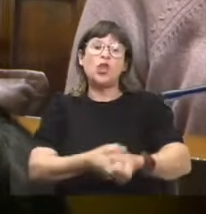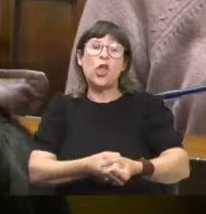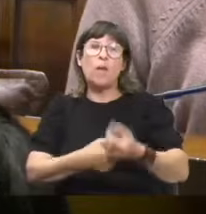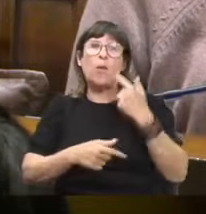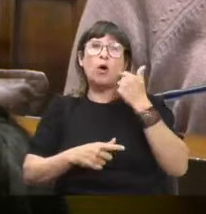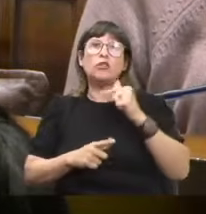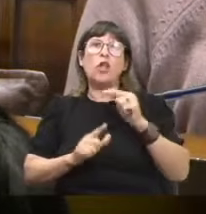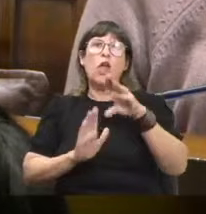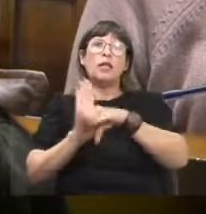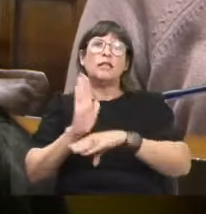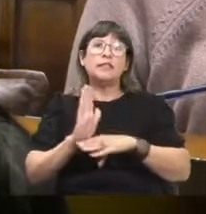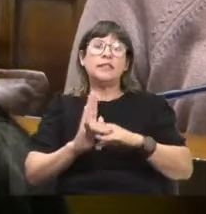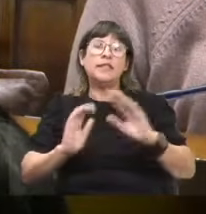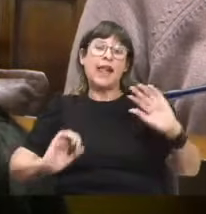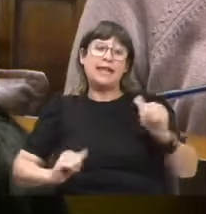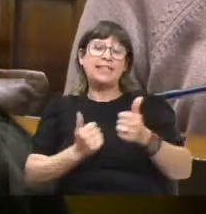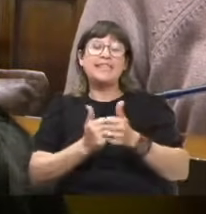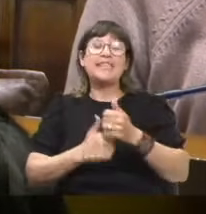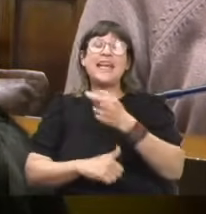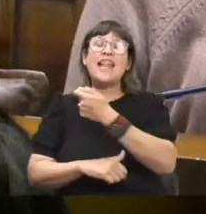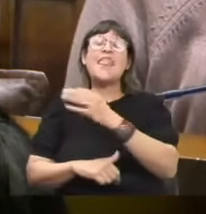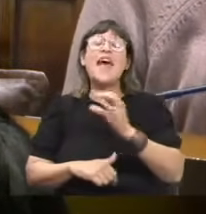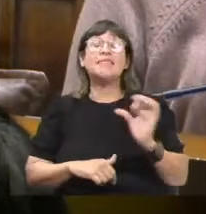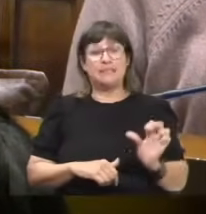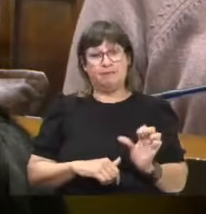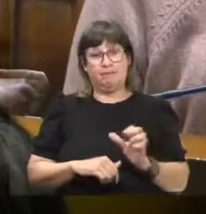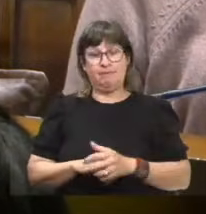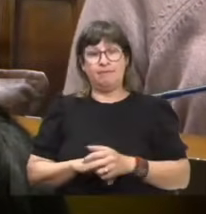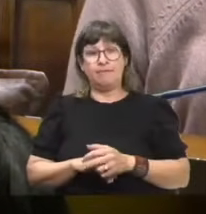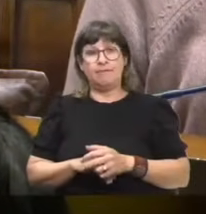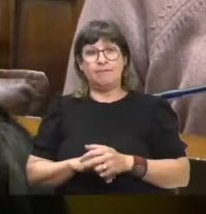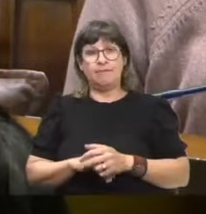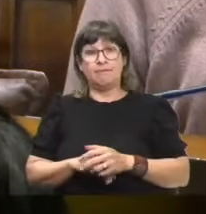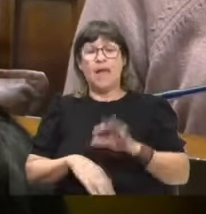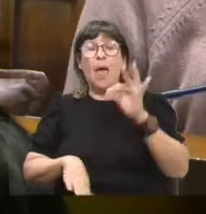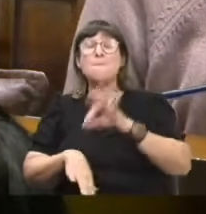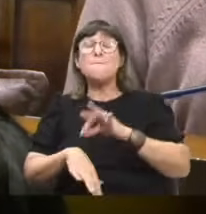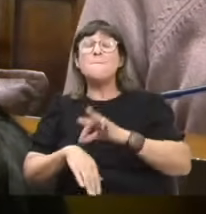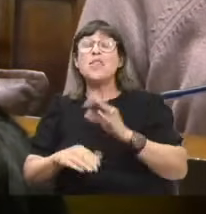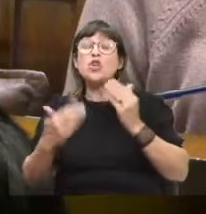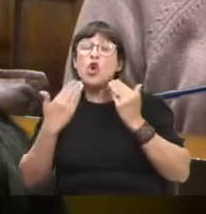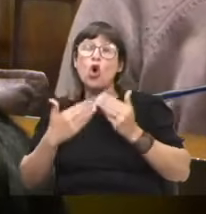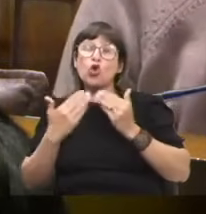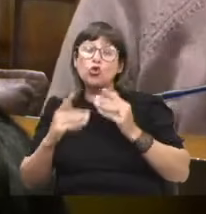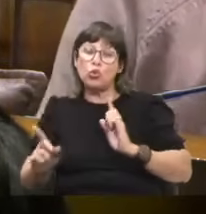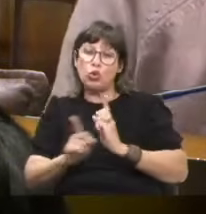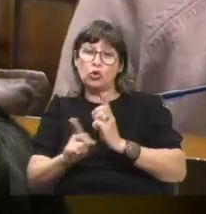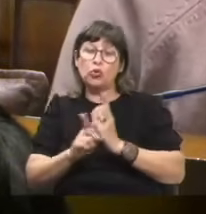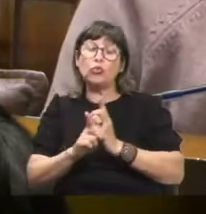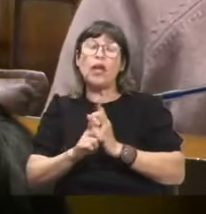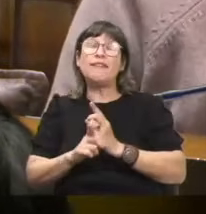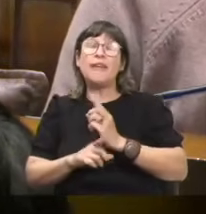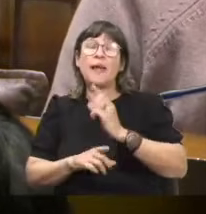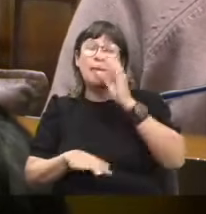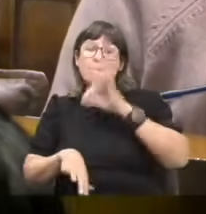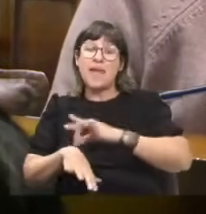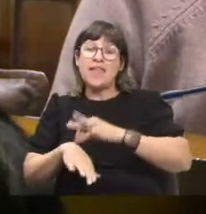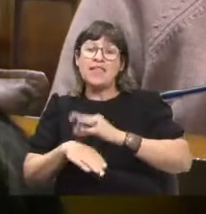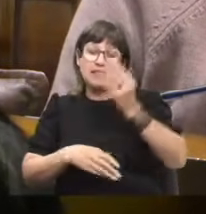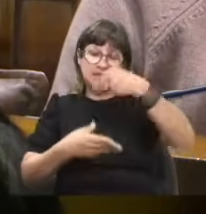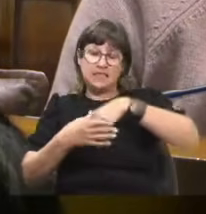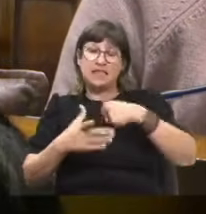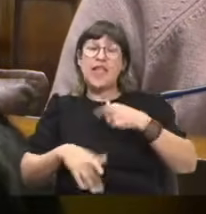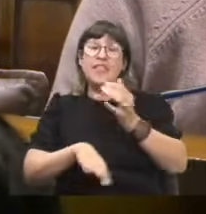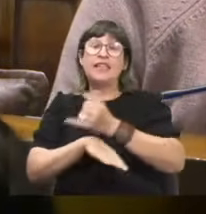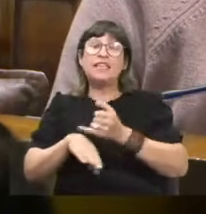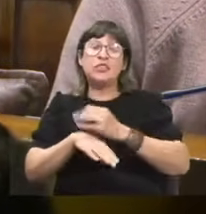los Programas Asistenciales de ACE, médico consultante en Medicina Interna de instituciones